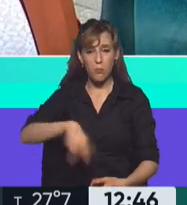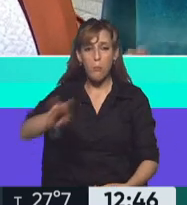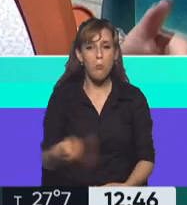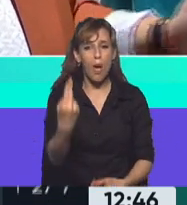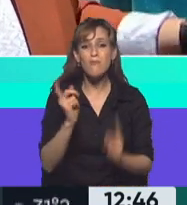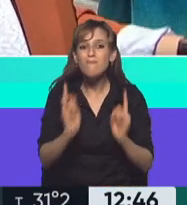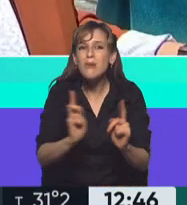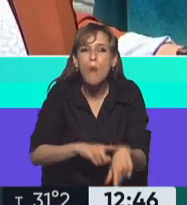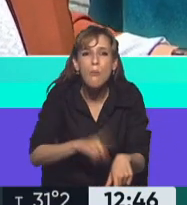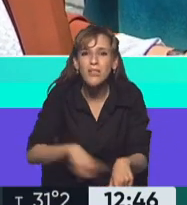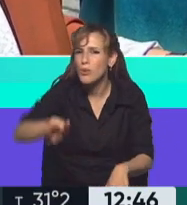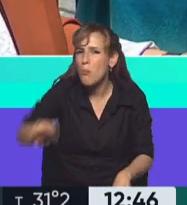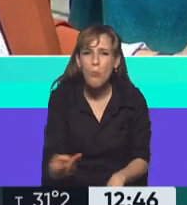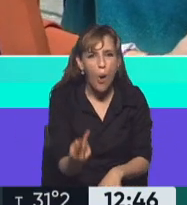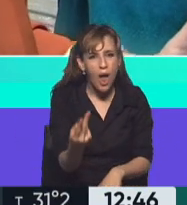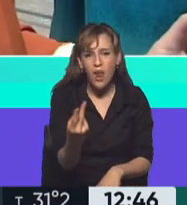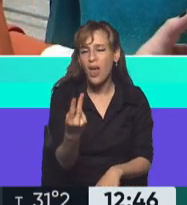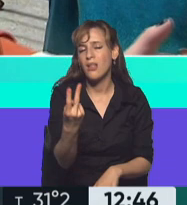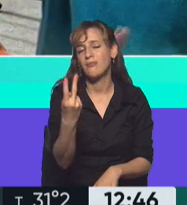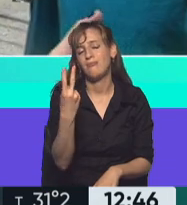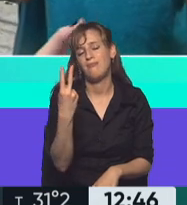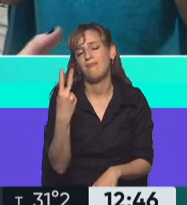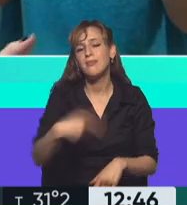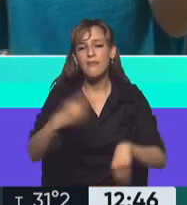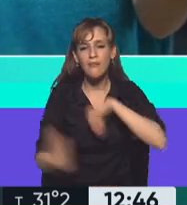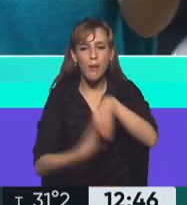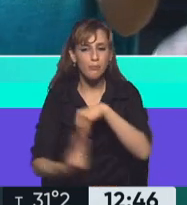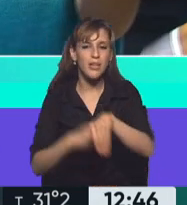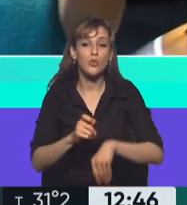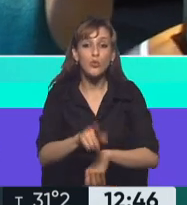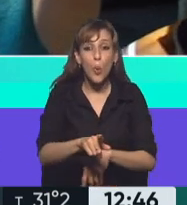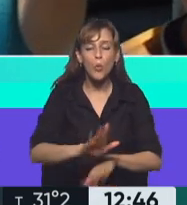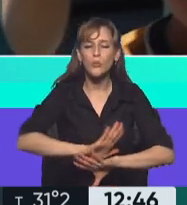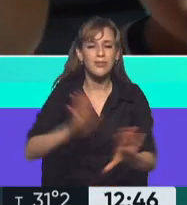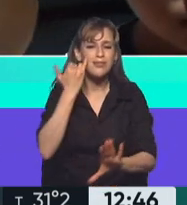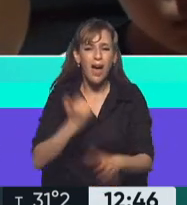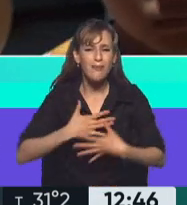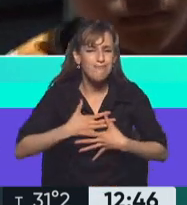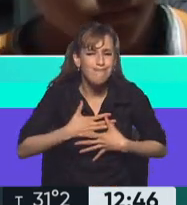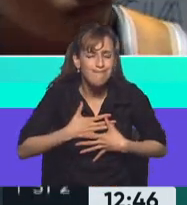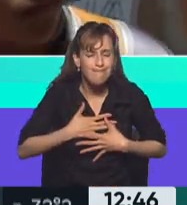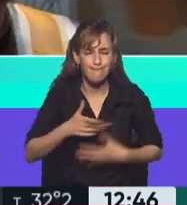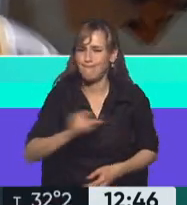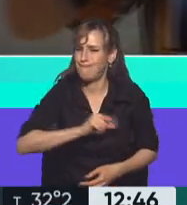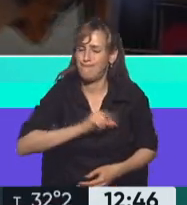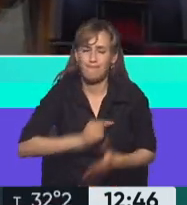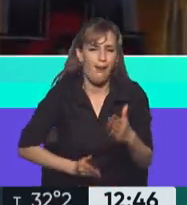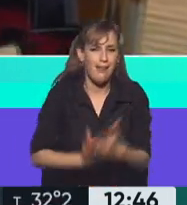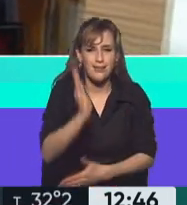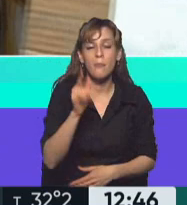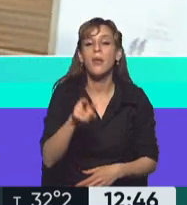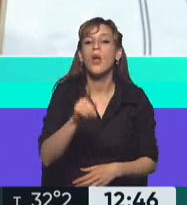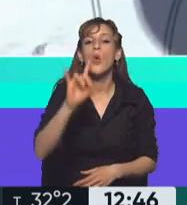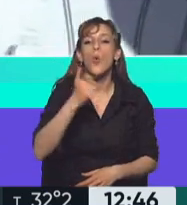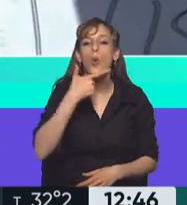en el acto, no llega al Hospital Santoyani con vida y sus familiares ya no tienen consuelo. Estamos con Luis, es el tío de